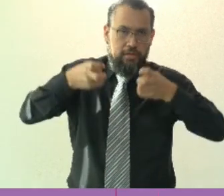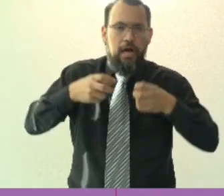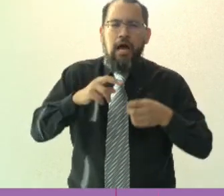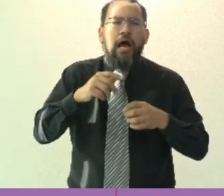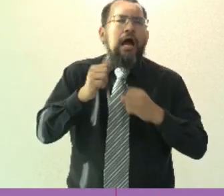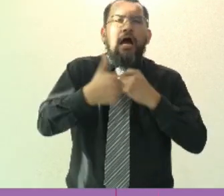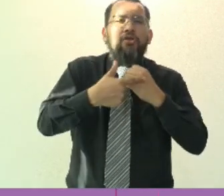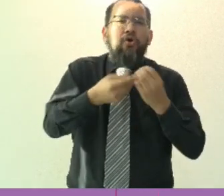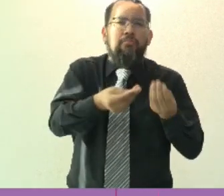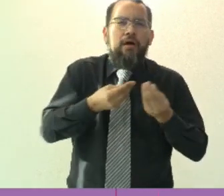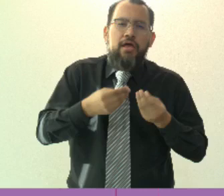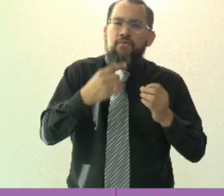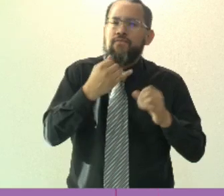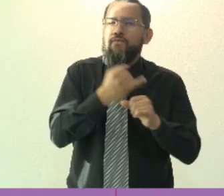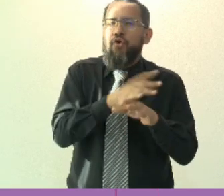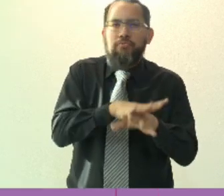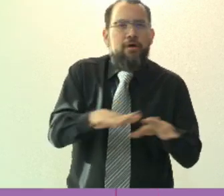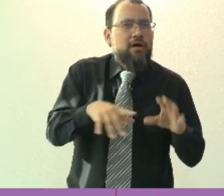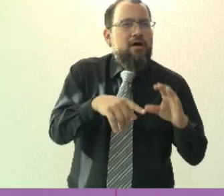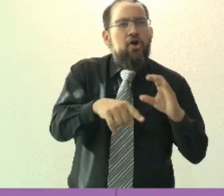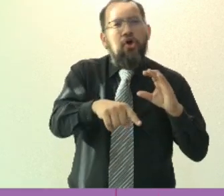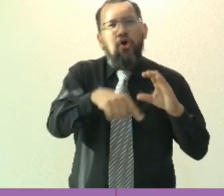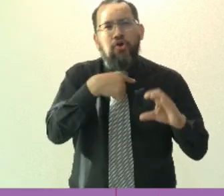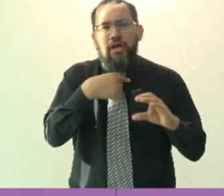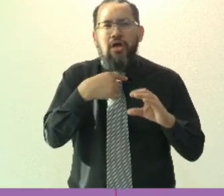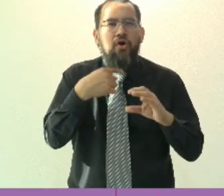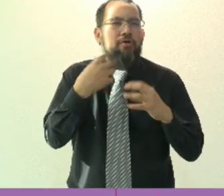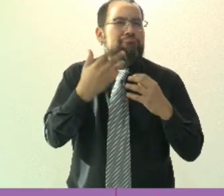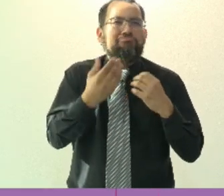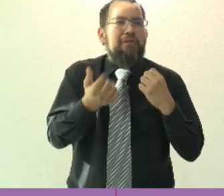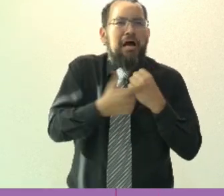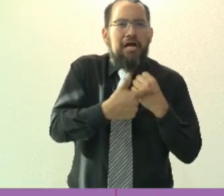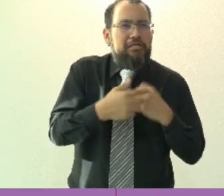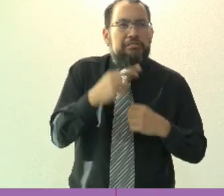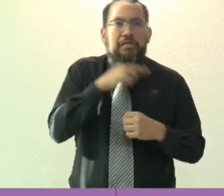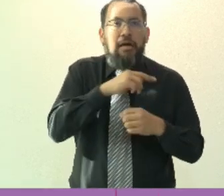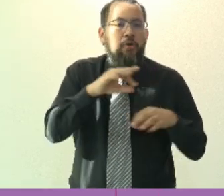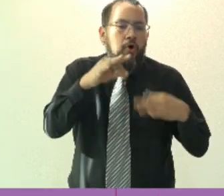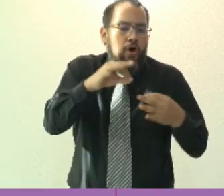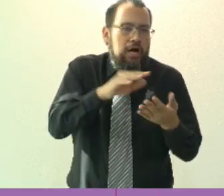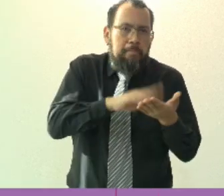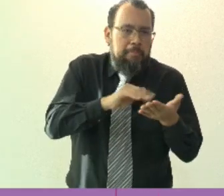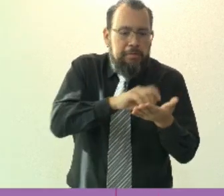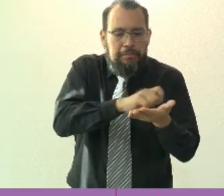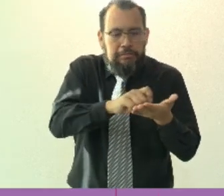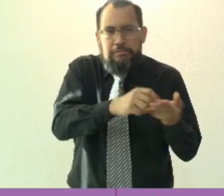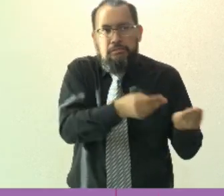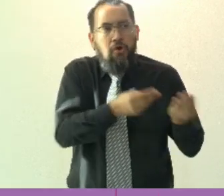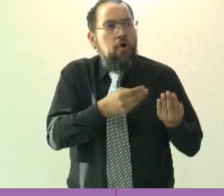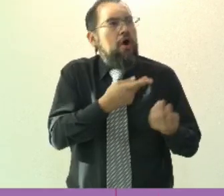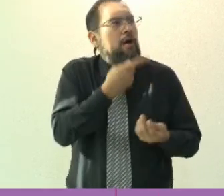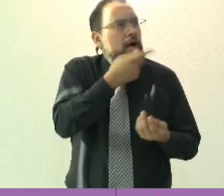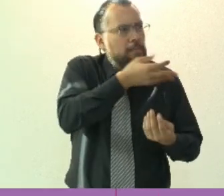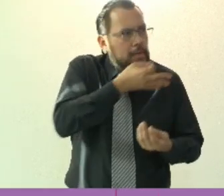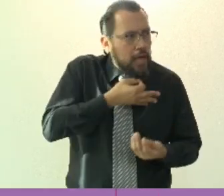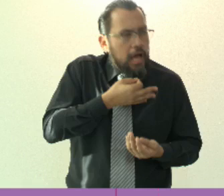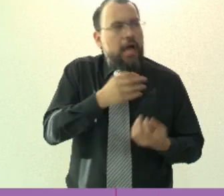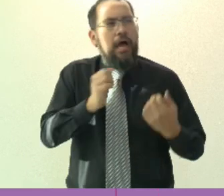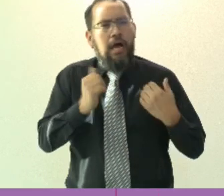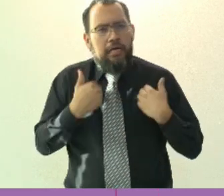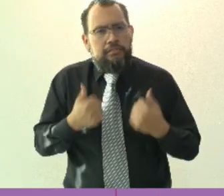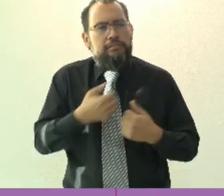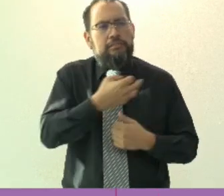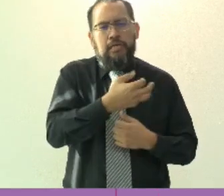correo electrónico, que te mandó tal área porque por las prisas en una notita, a la palabra, un poco con